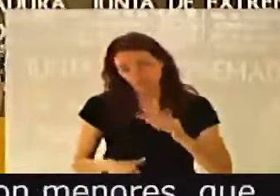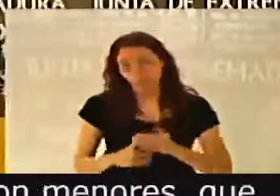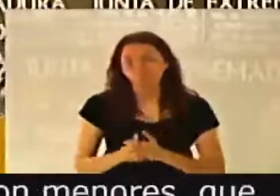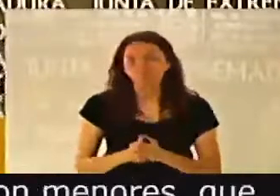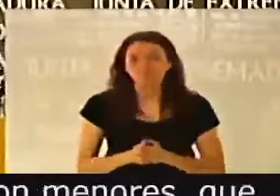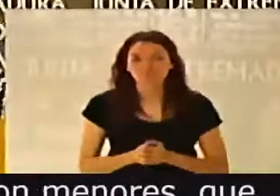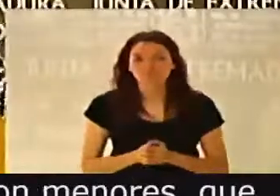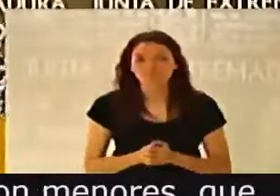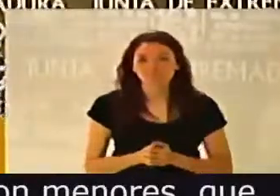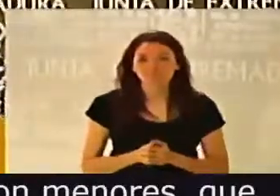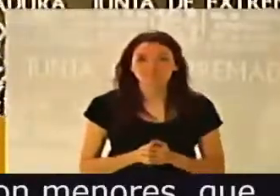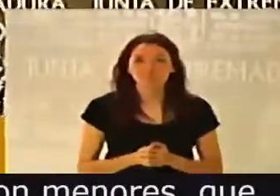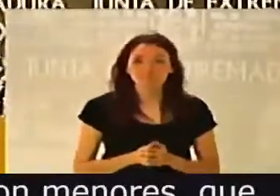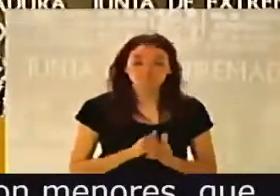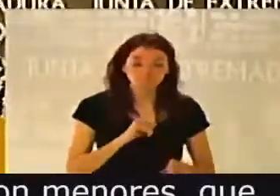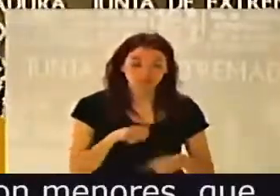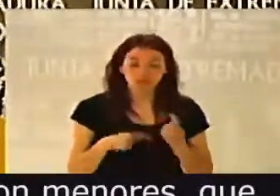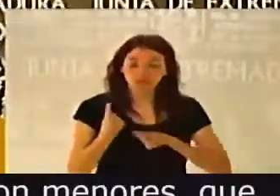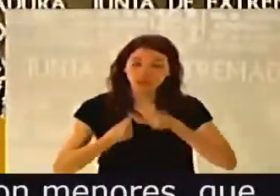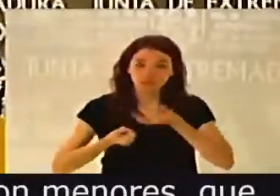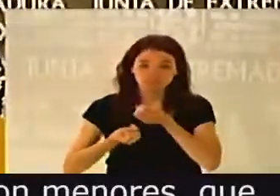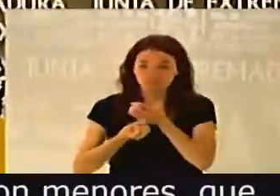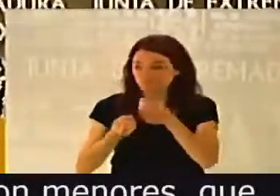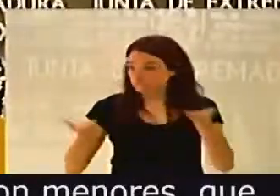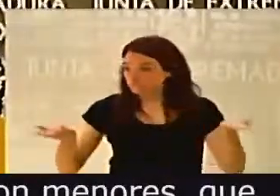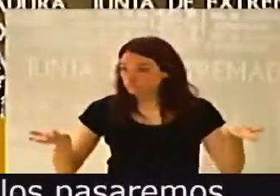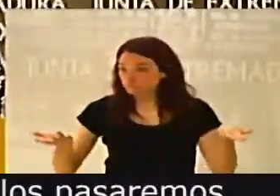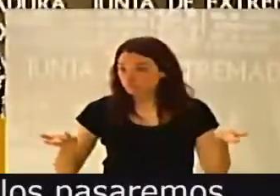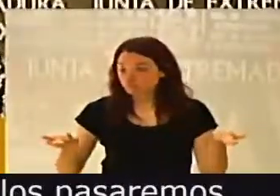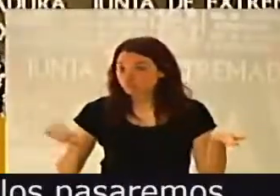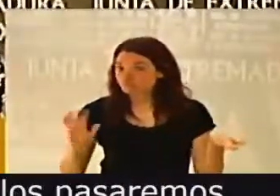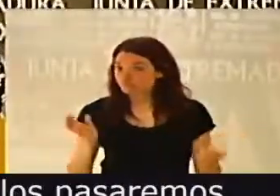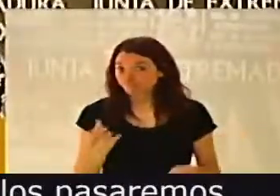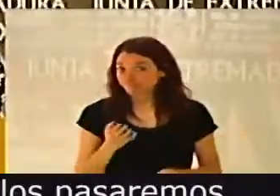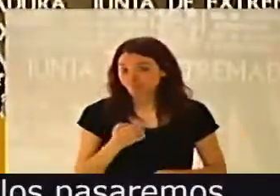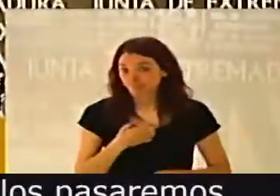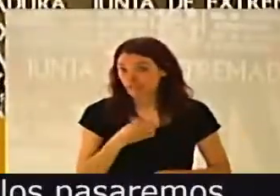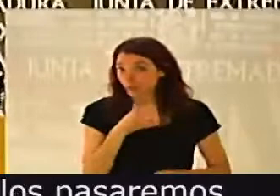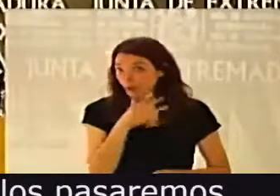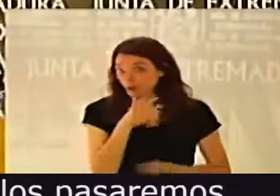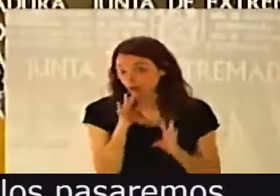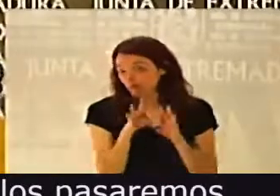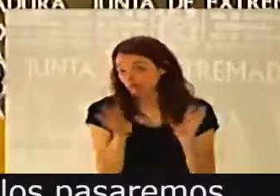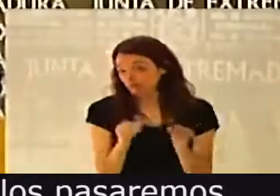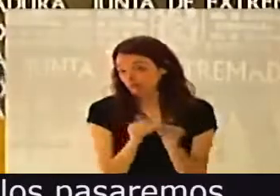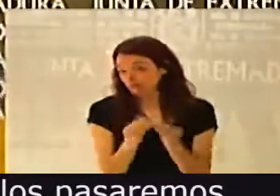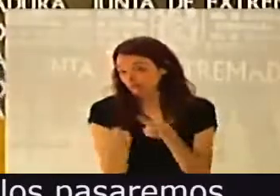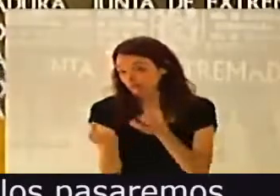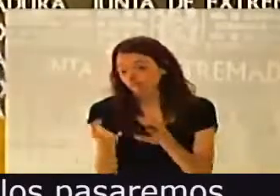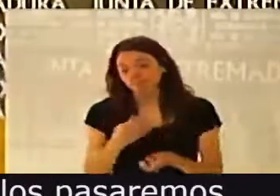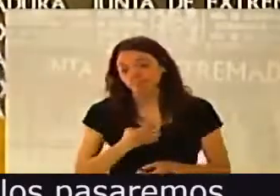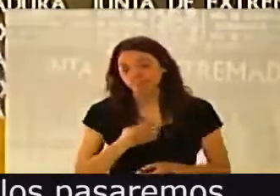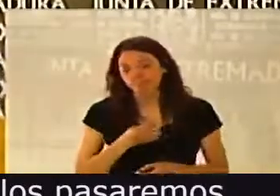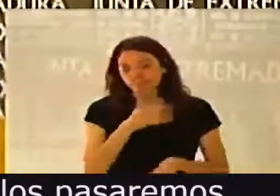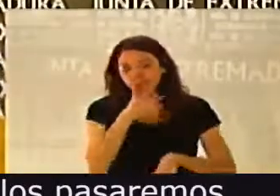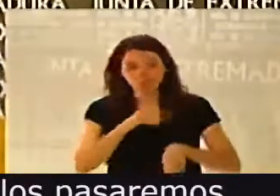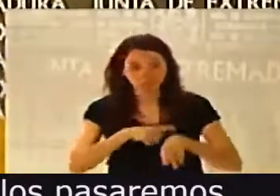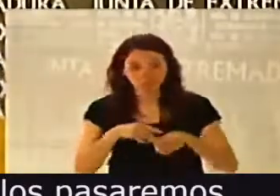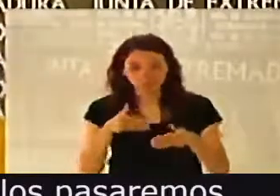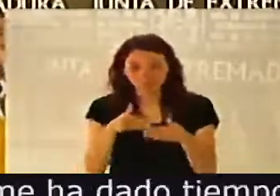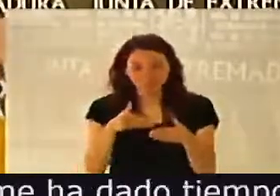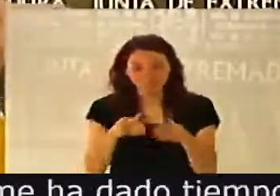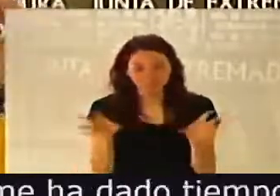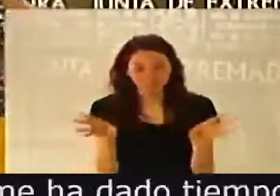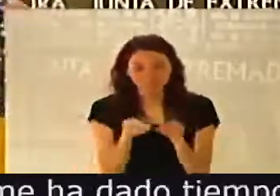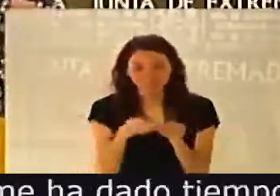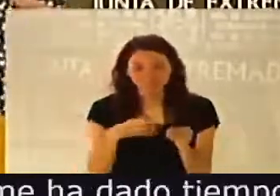Ahora se los pasaremos, pero no puedo darle una conclusión porque no me ha dado tiempo de hacer ese análisis con toda la